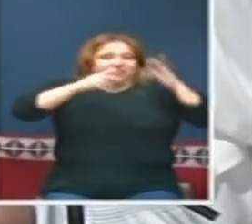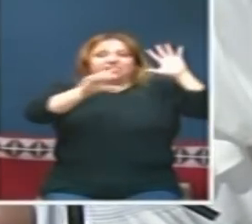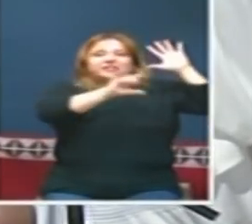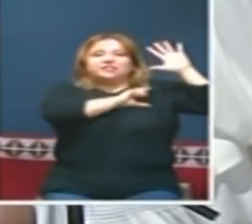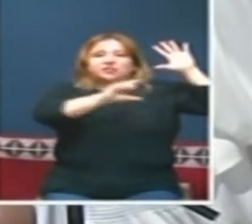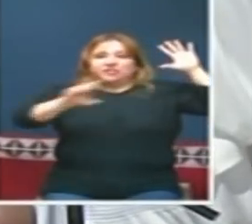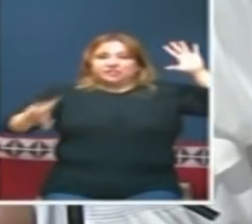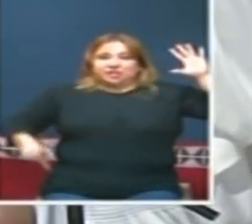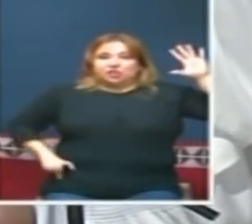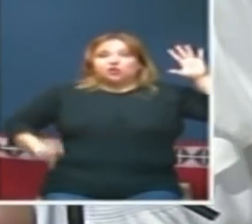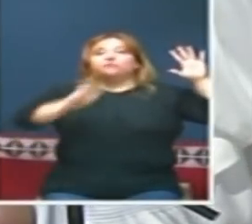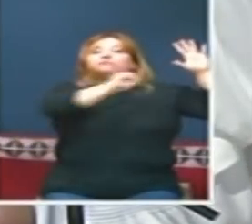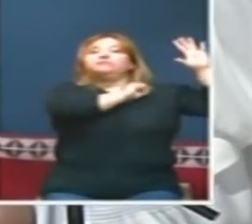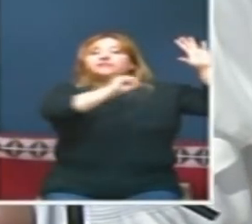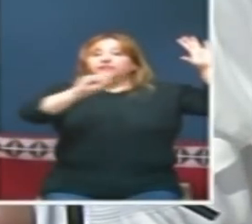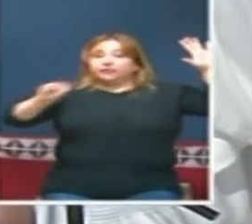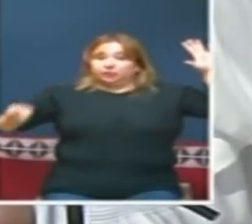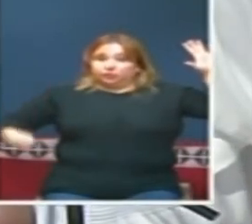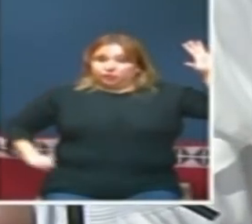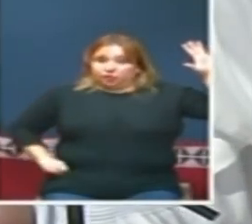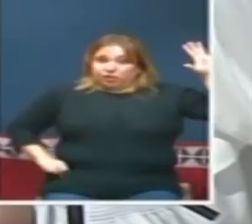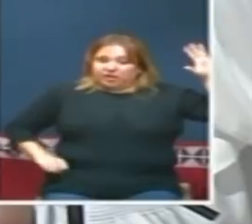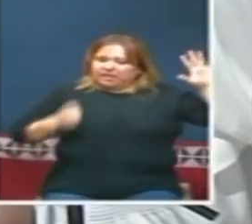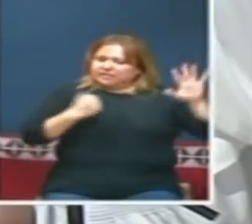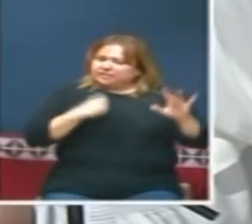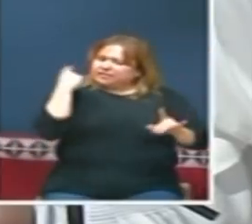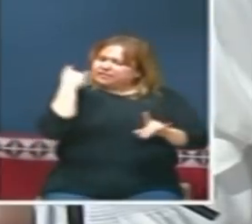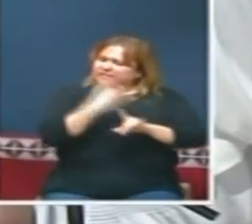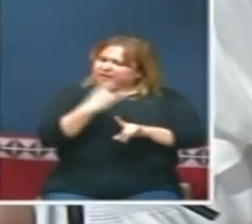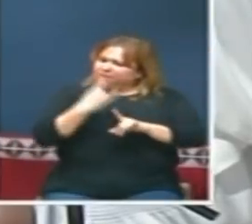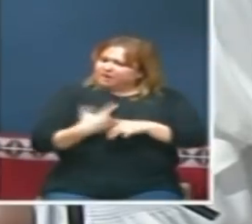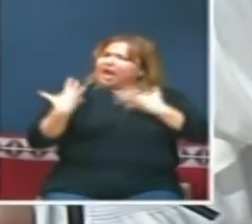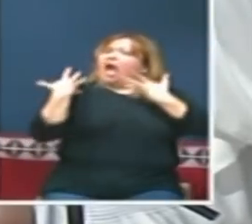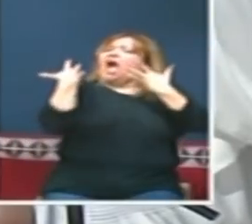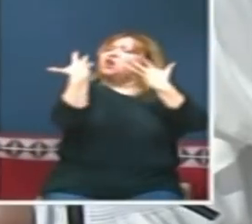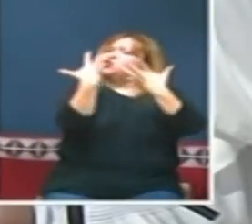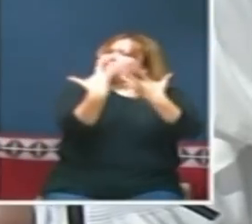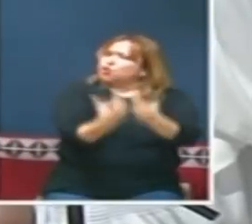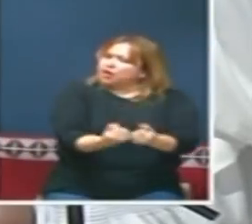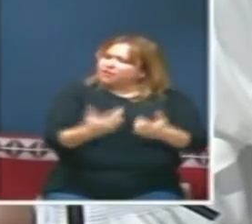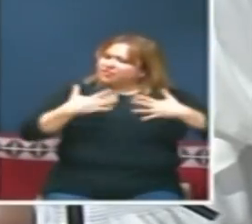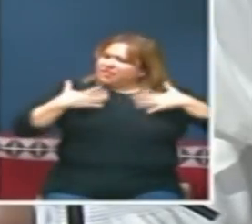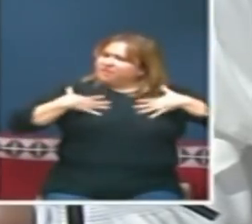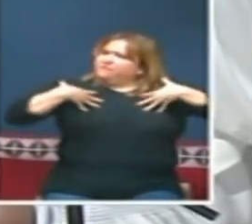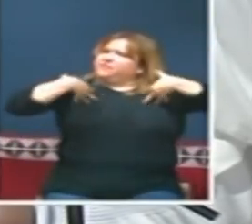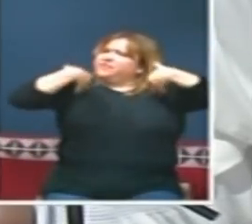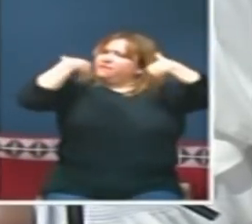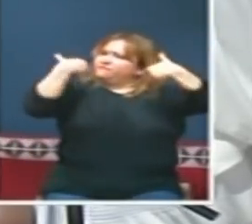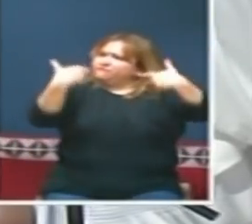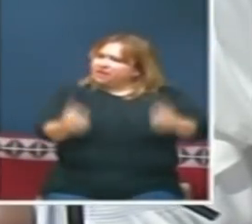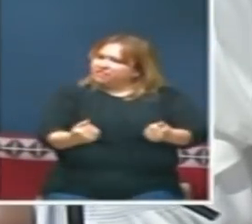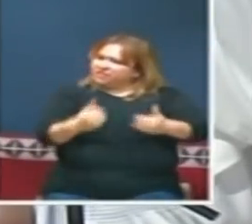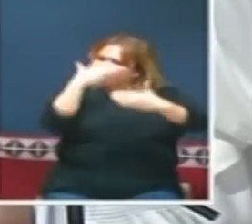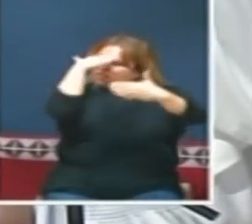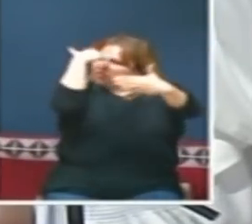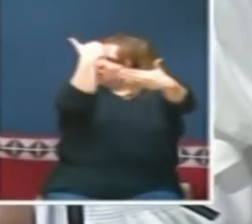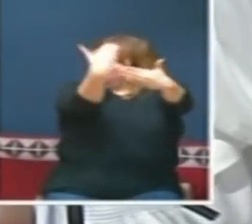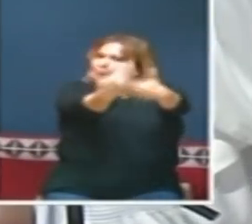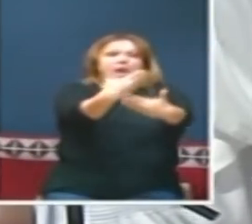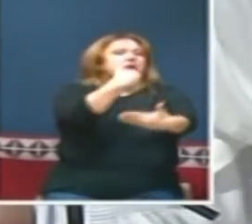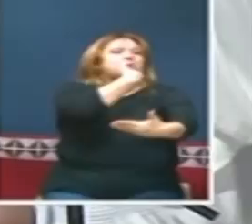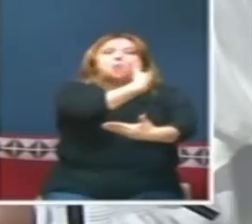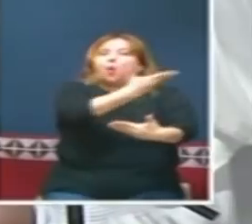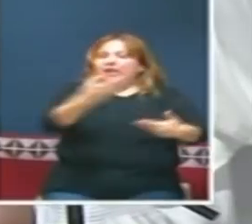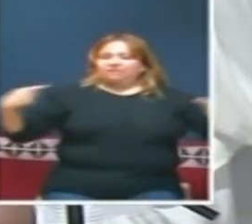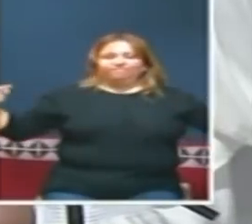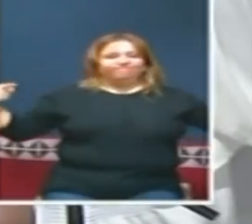el Señor. Estén siempre dispuestos a defenderse delante de cualquiera